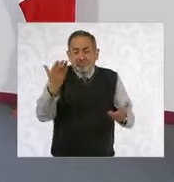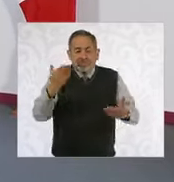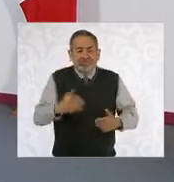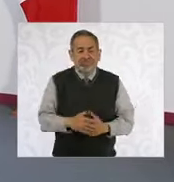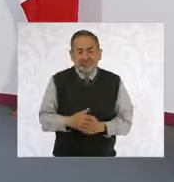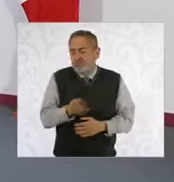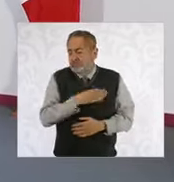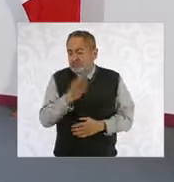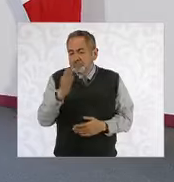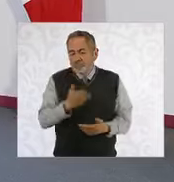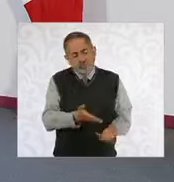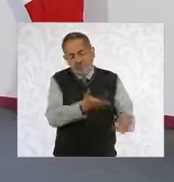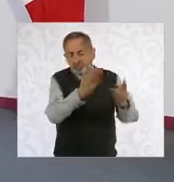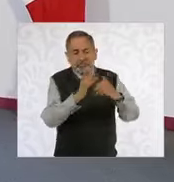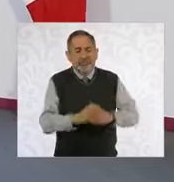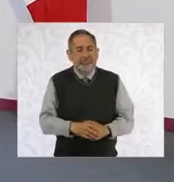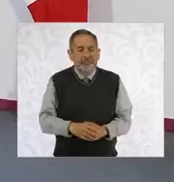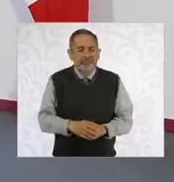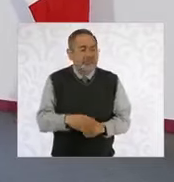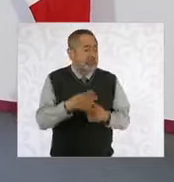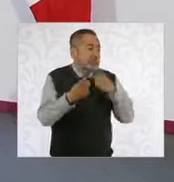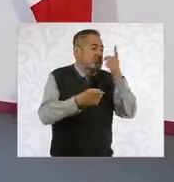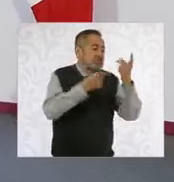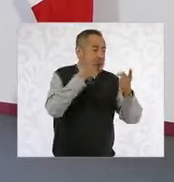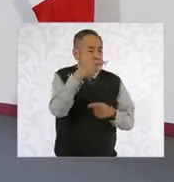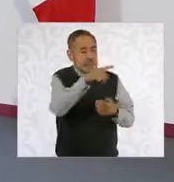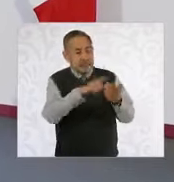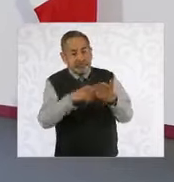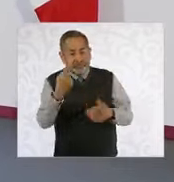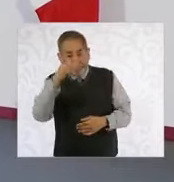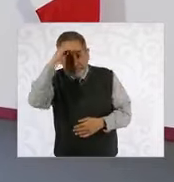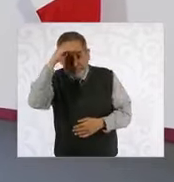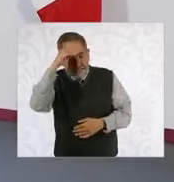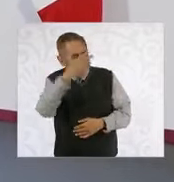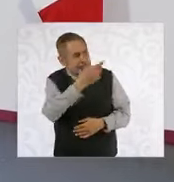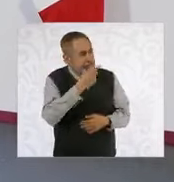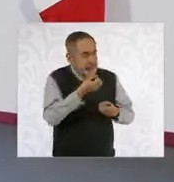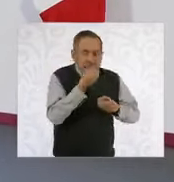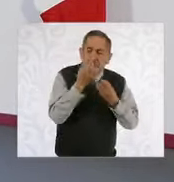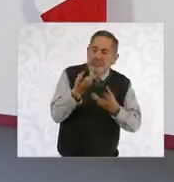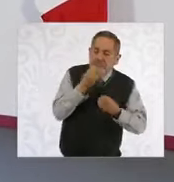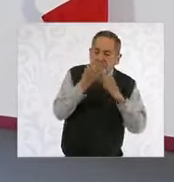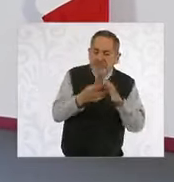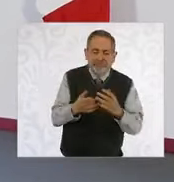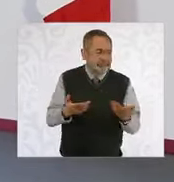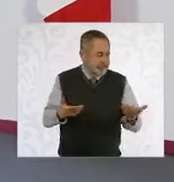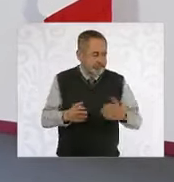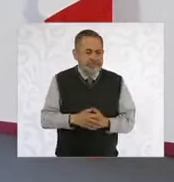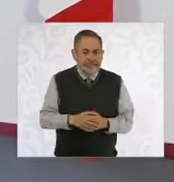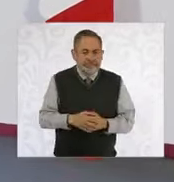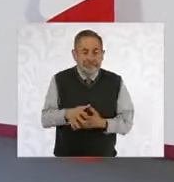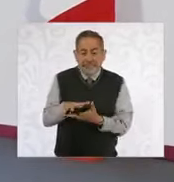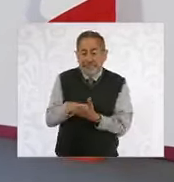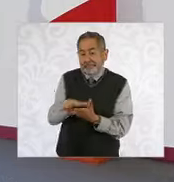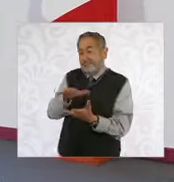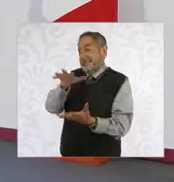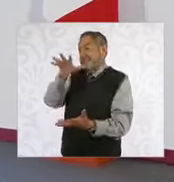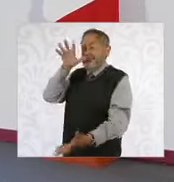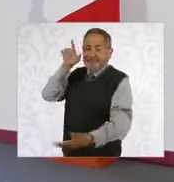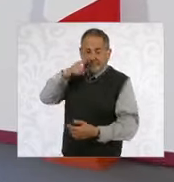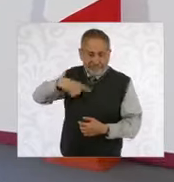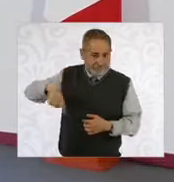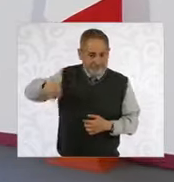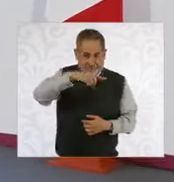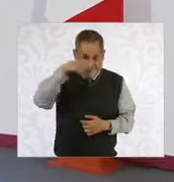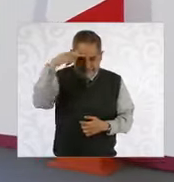Qué bueno que diga lo que piensa, porque la gran mayoría del pueblo de México piensa